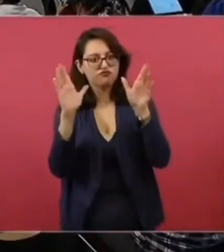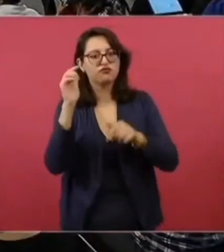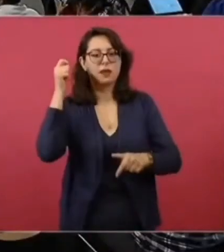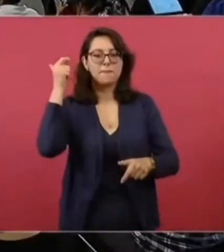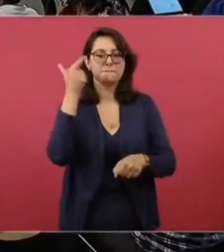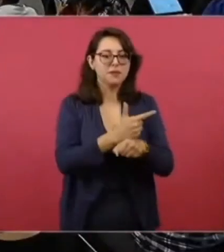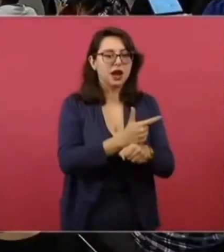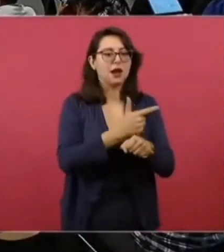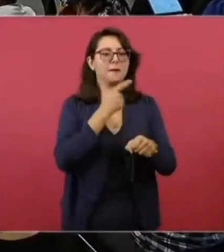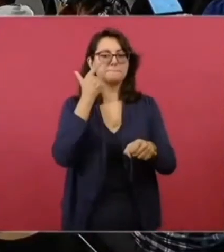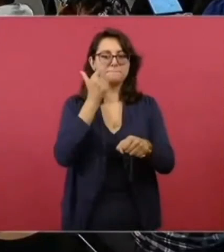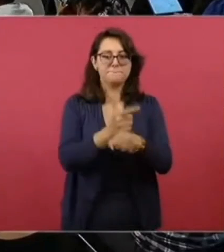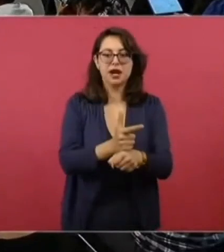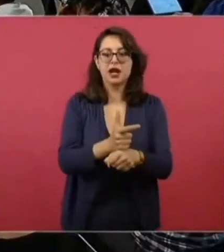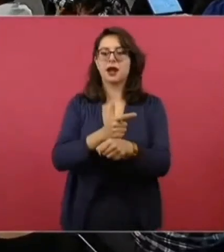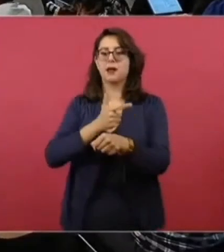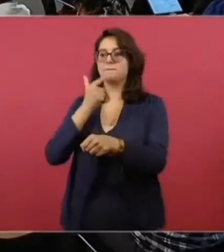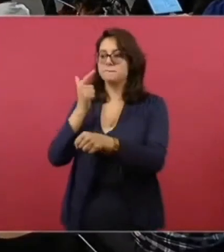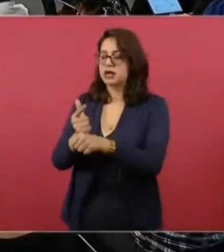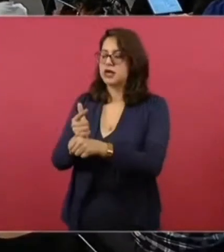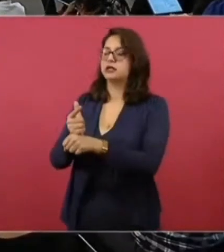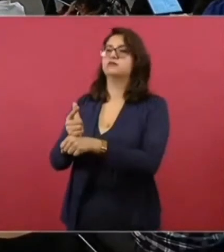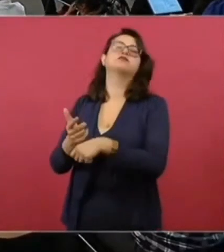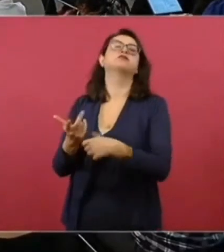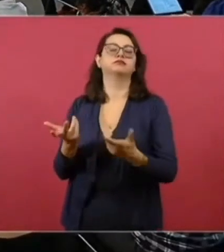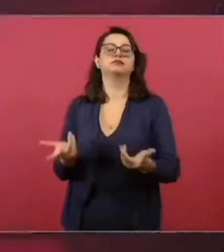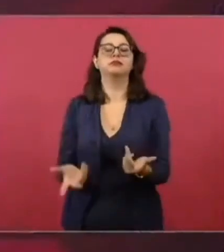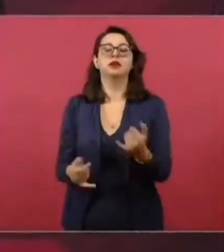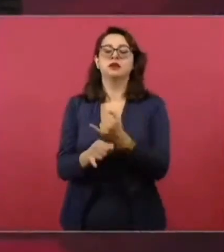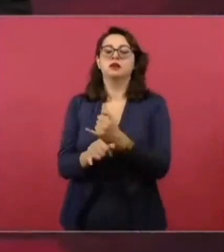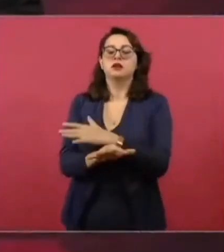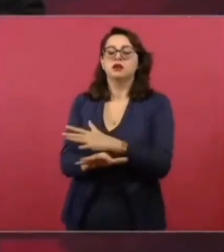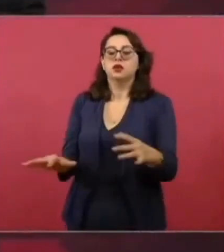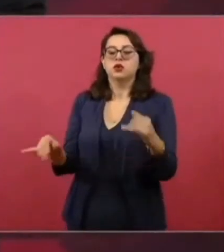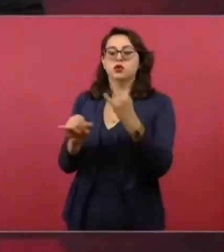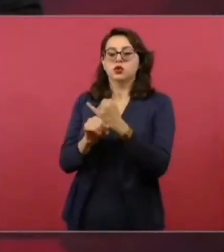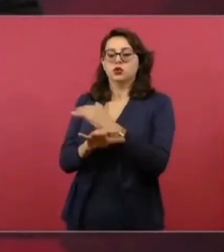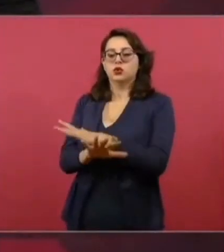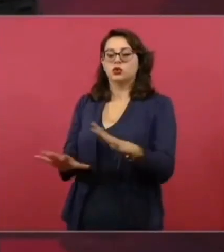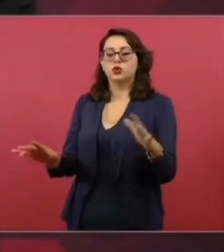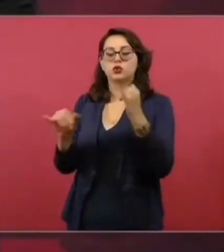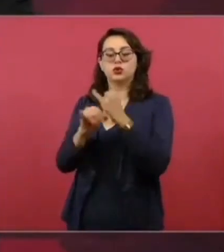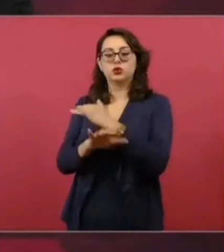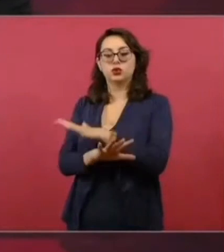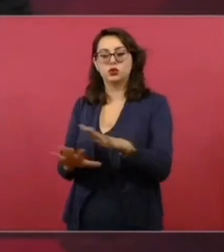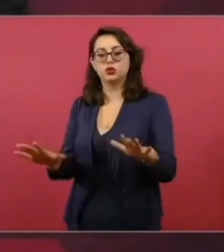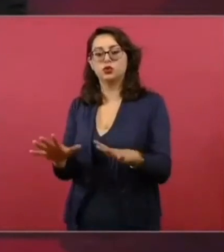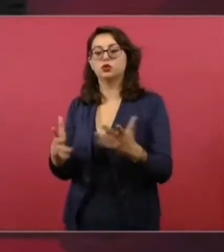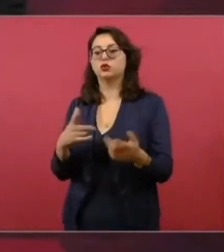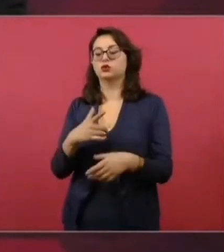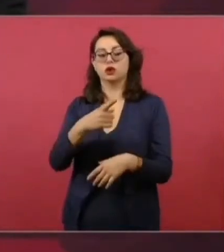pues recibiendo información para que no se